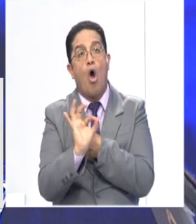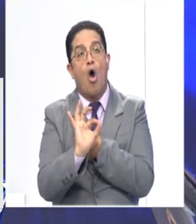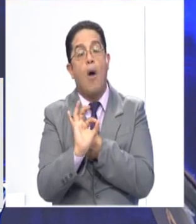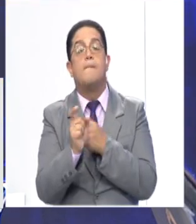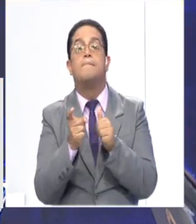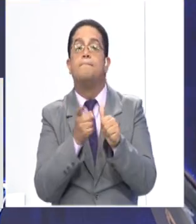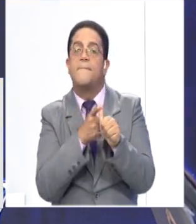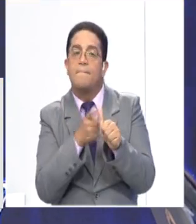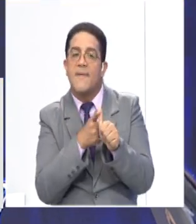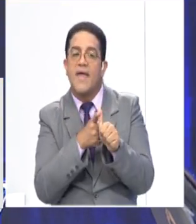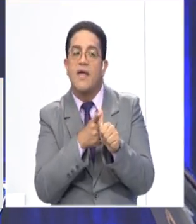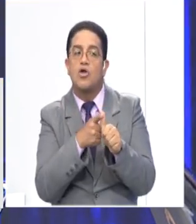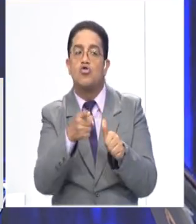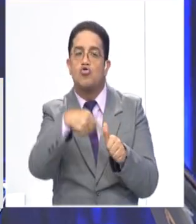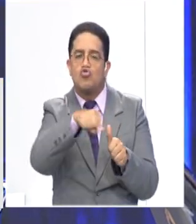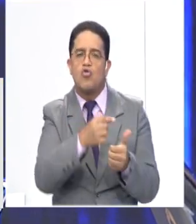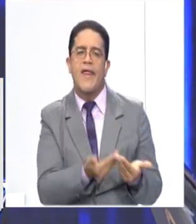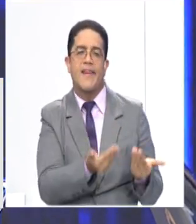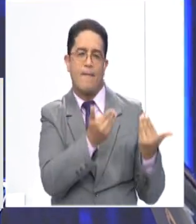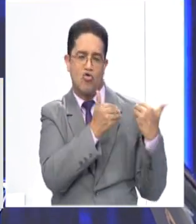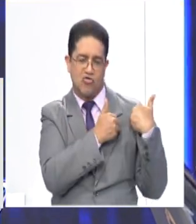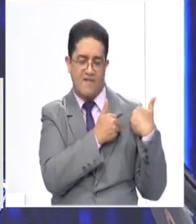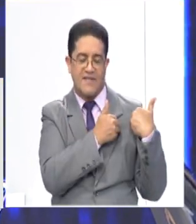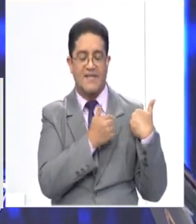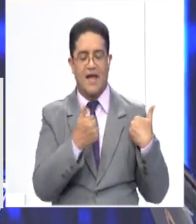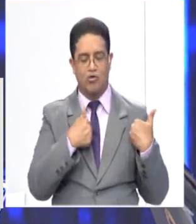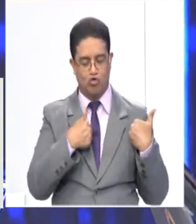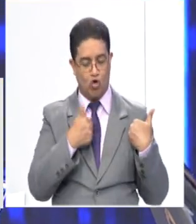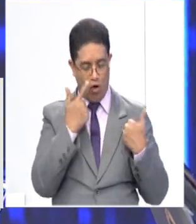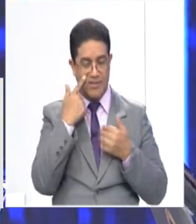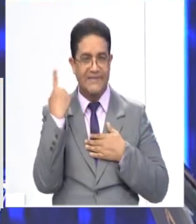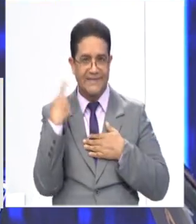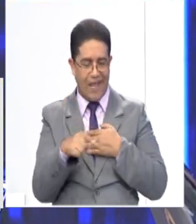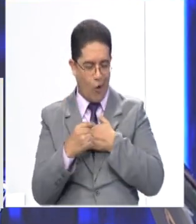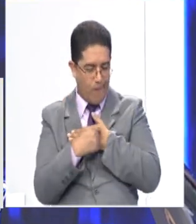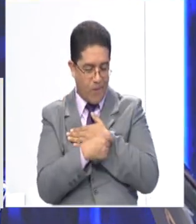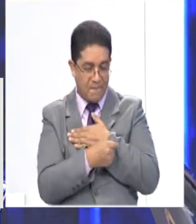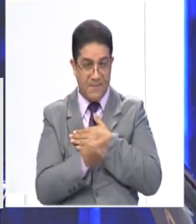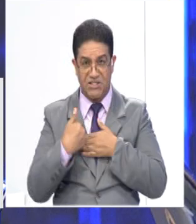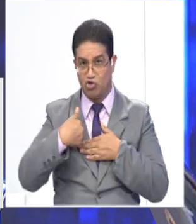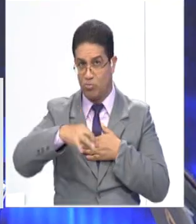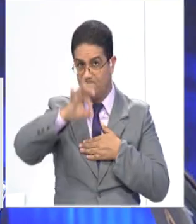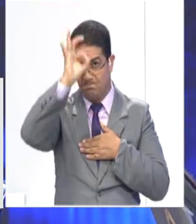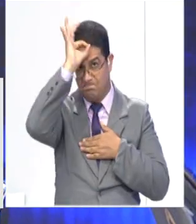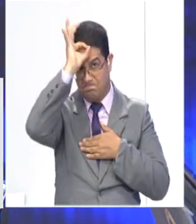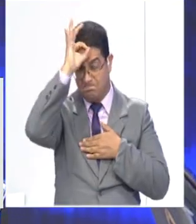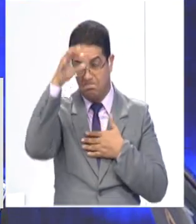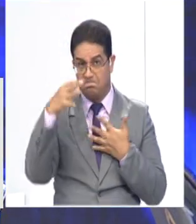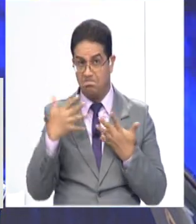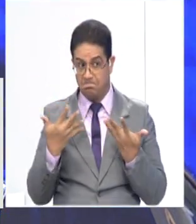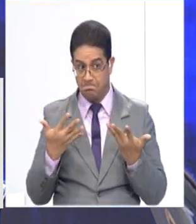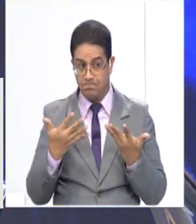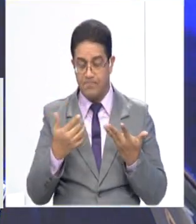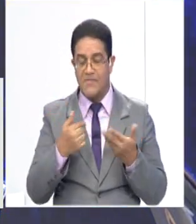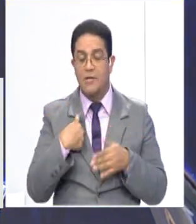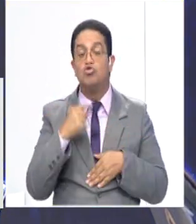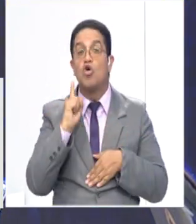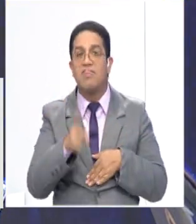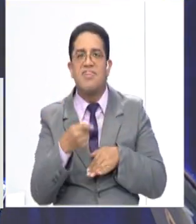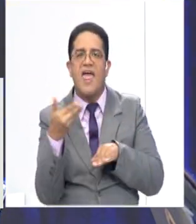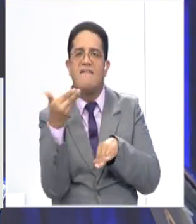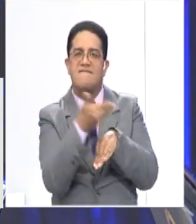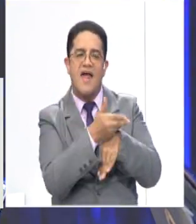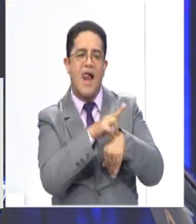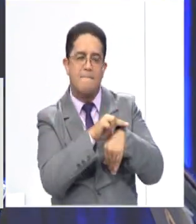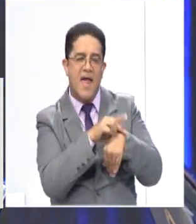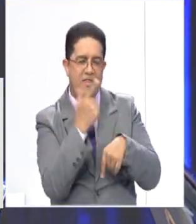tener responsabilidad social. Si yo tengo lesiones en mi piel que no sé qué es lo que me parece, debo acudir al médico para saber qué es